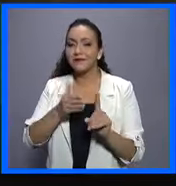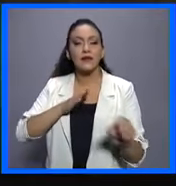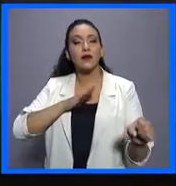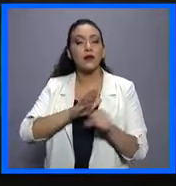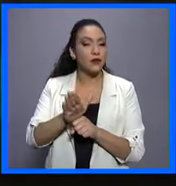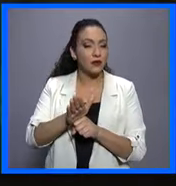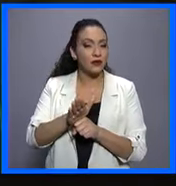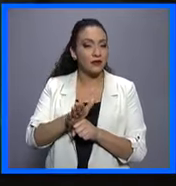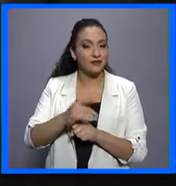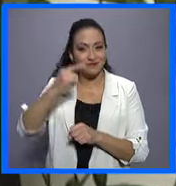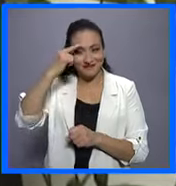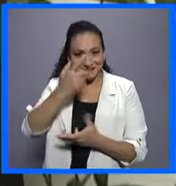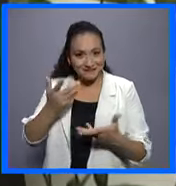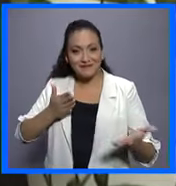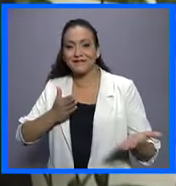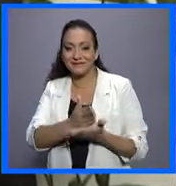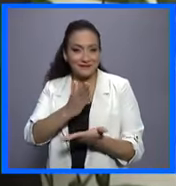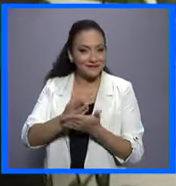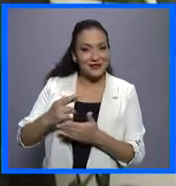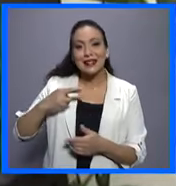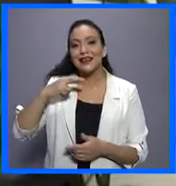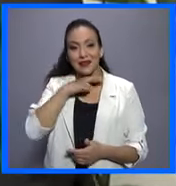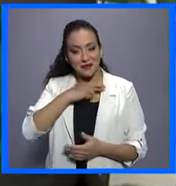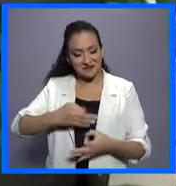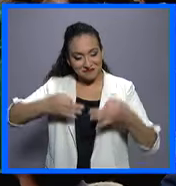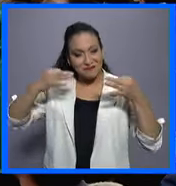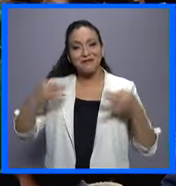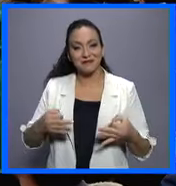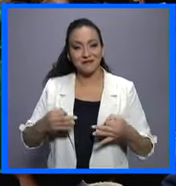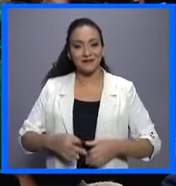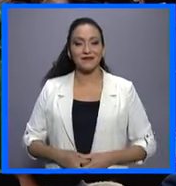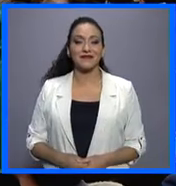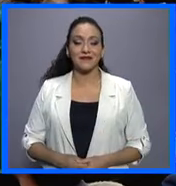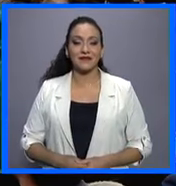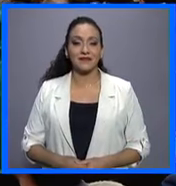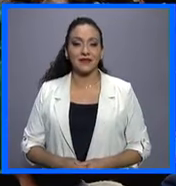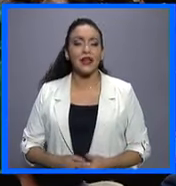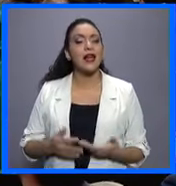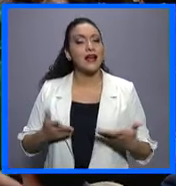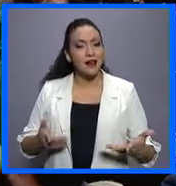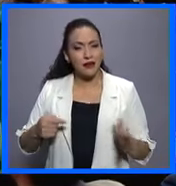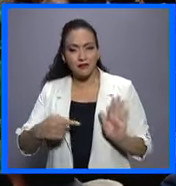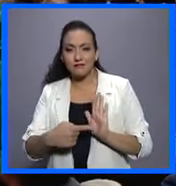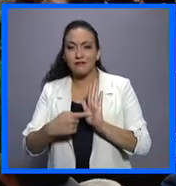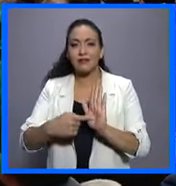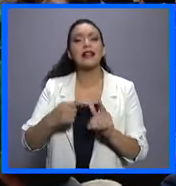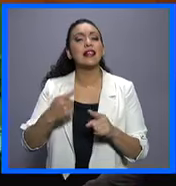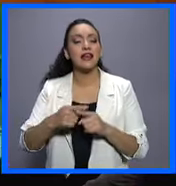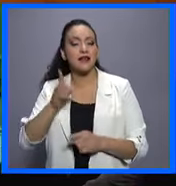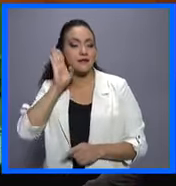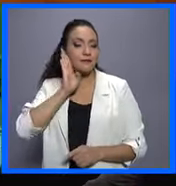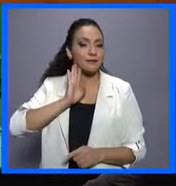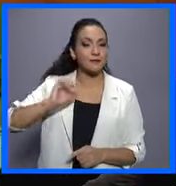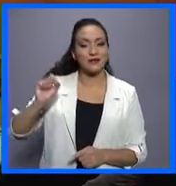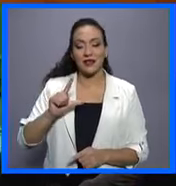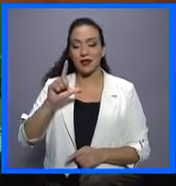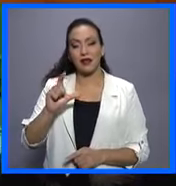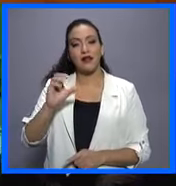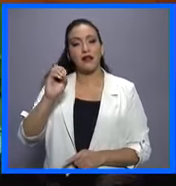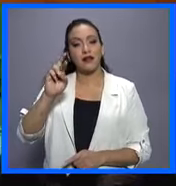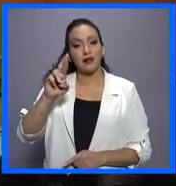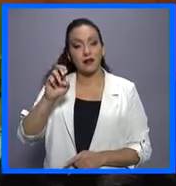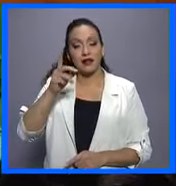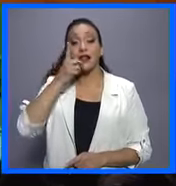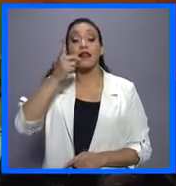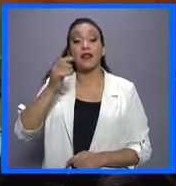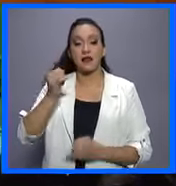modernizarlo para hacerlo más accesible, rápido y efectivo. En este sentido se pronunció la ministra Loretta Ortiz Alf al